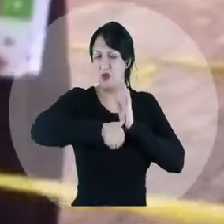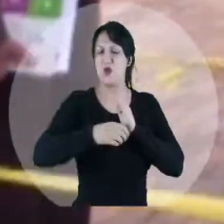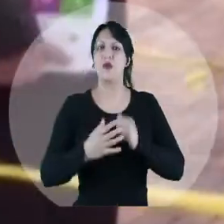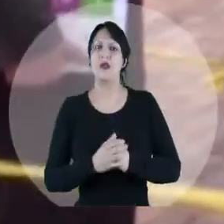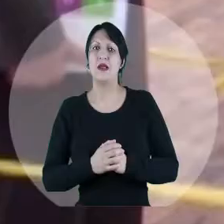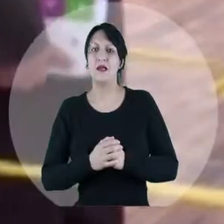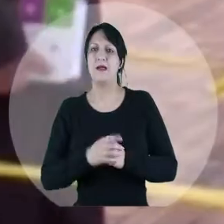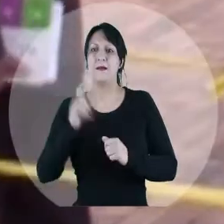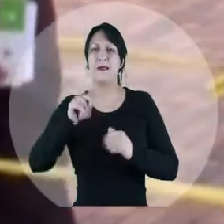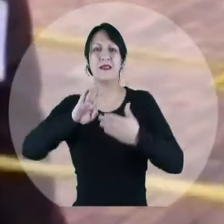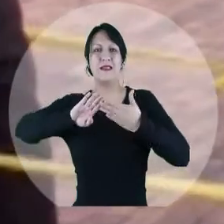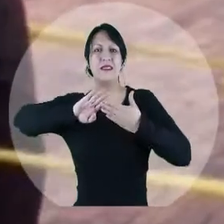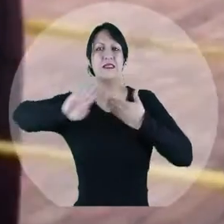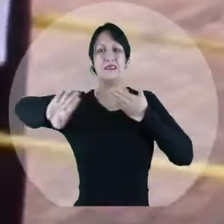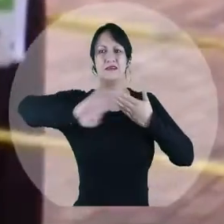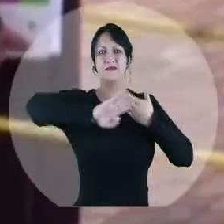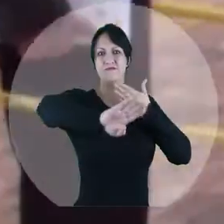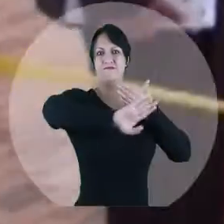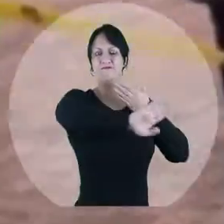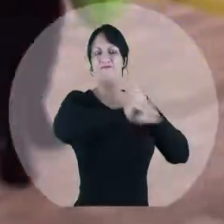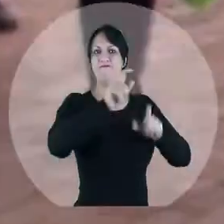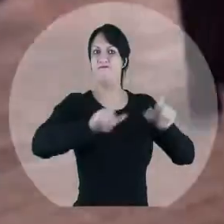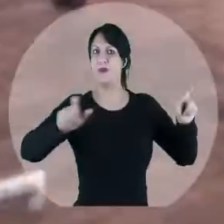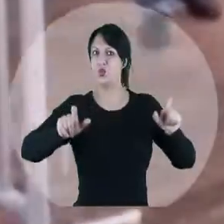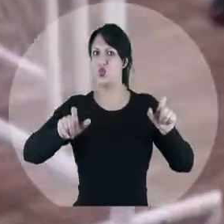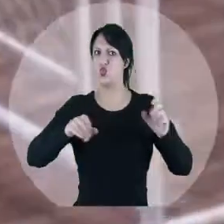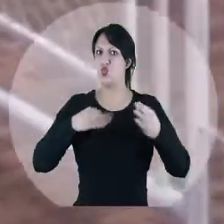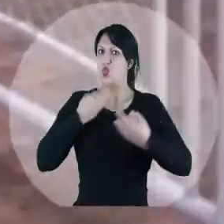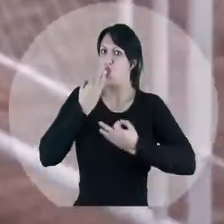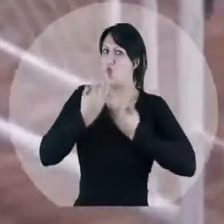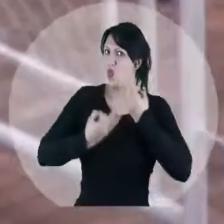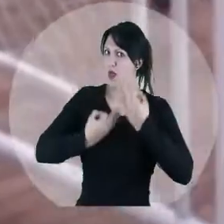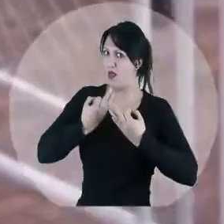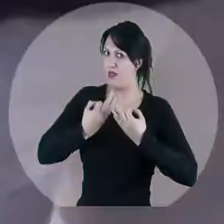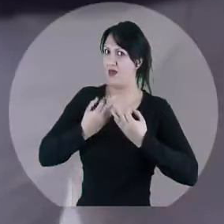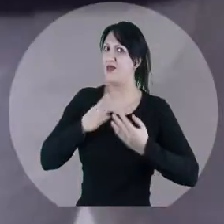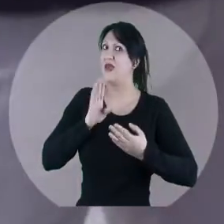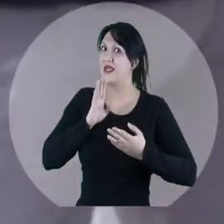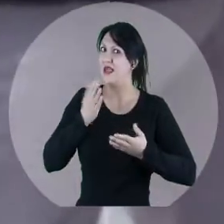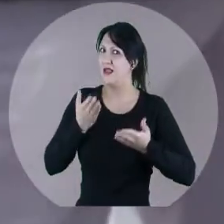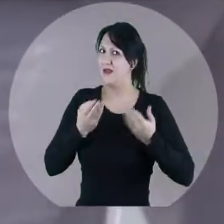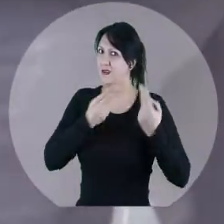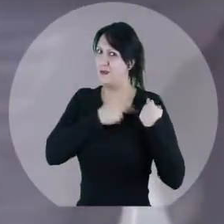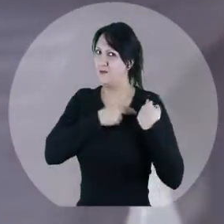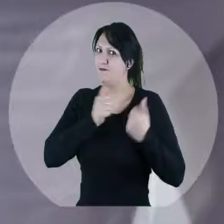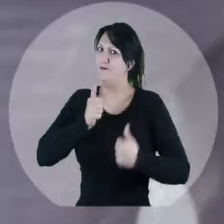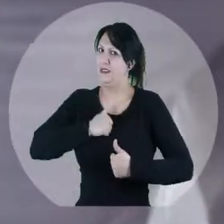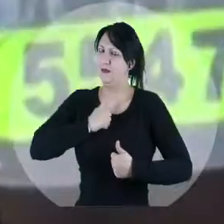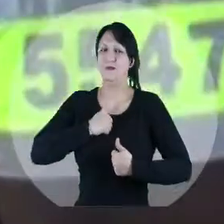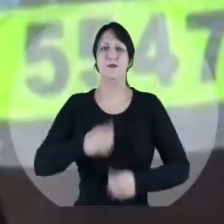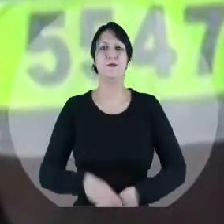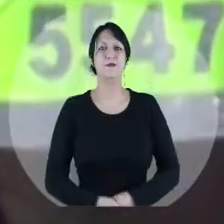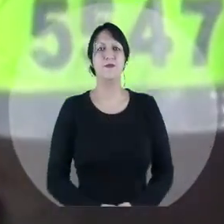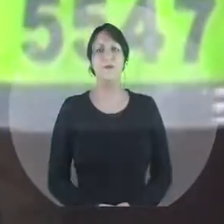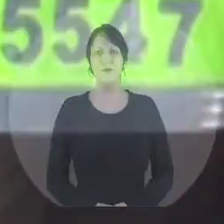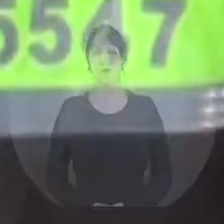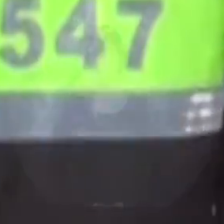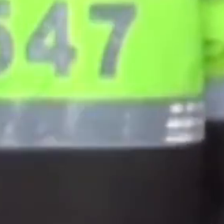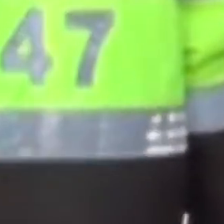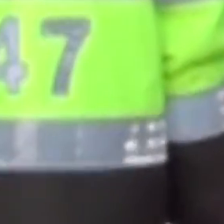los metros que uno debe tener respecto a las otras personas, me parece magnífico. Como vuelvo y repito, el cuidado depende de nosotros